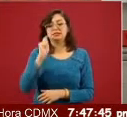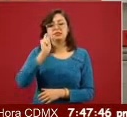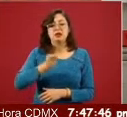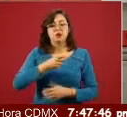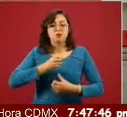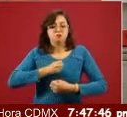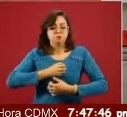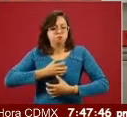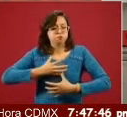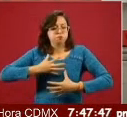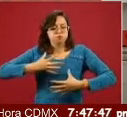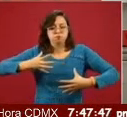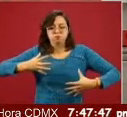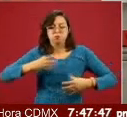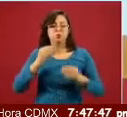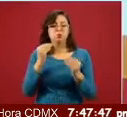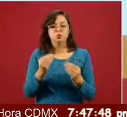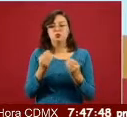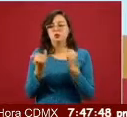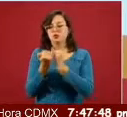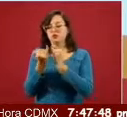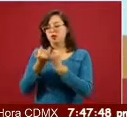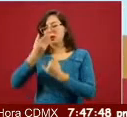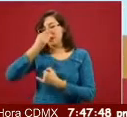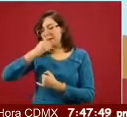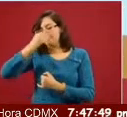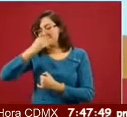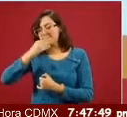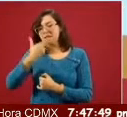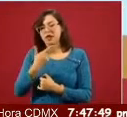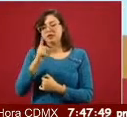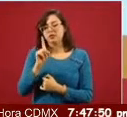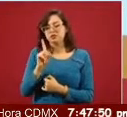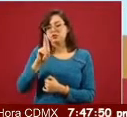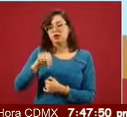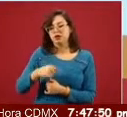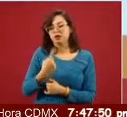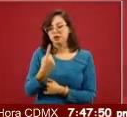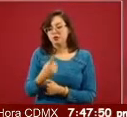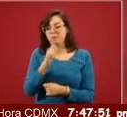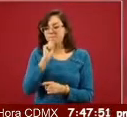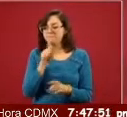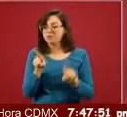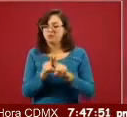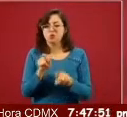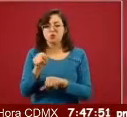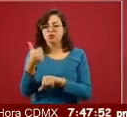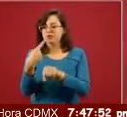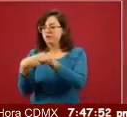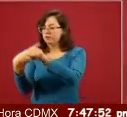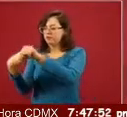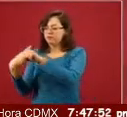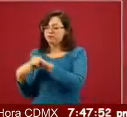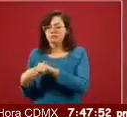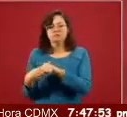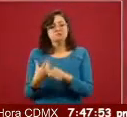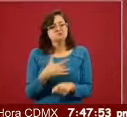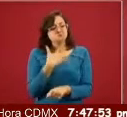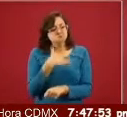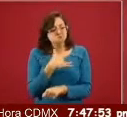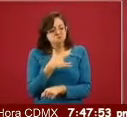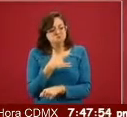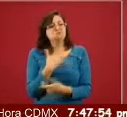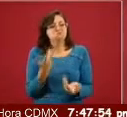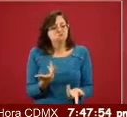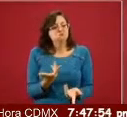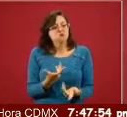inflamación. Lo mismo pasa en influenza, pasó con influenza H1N1 y otras enfermedades. Entonces parecía lógico